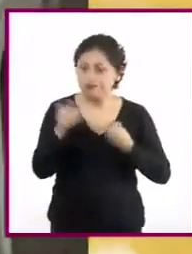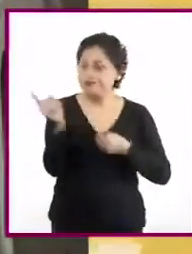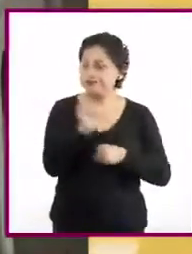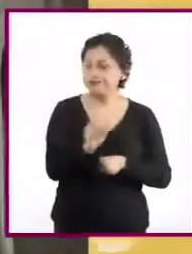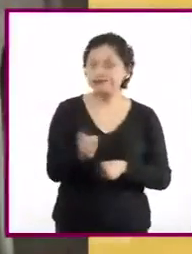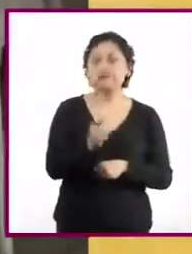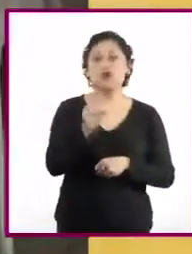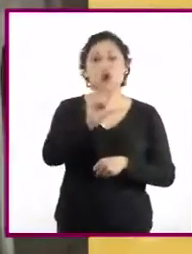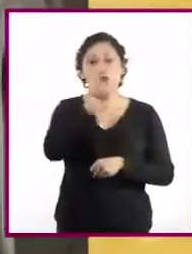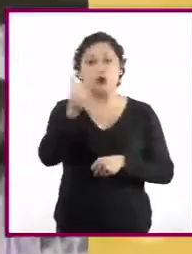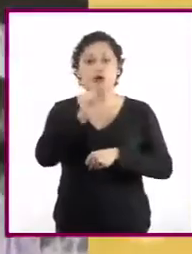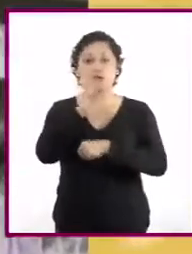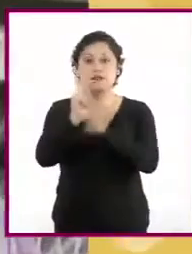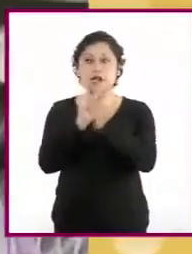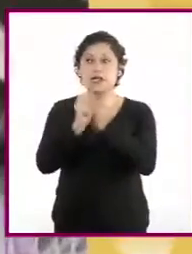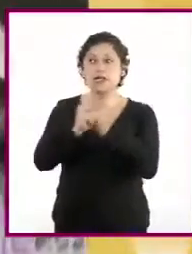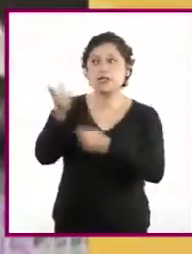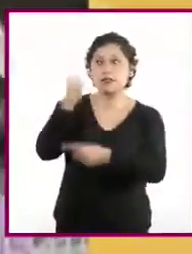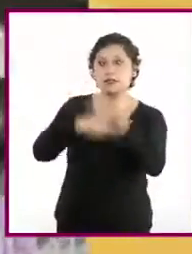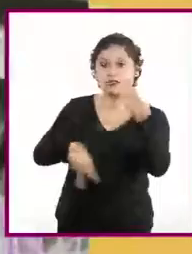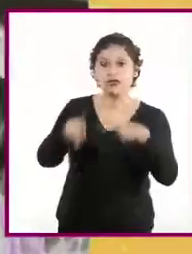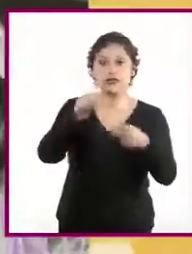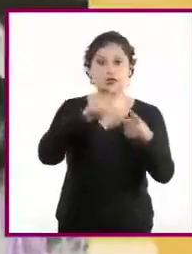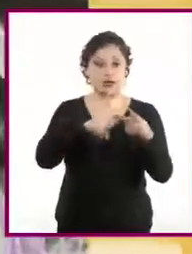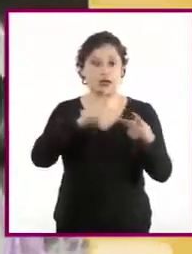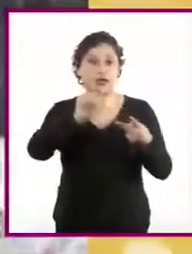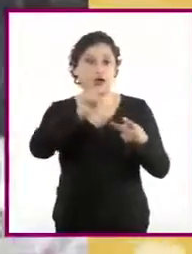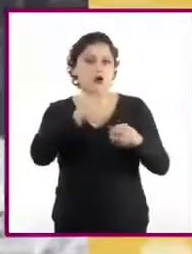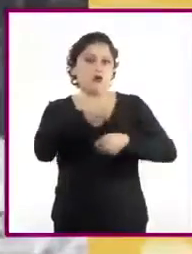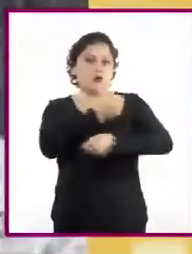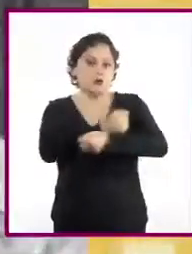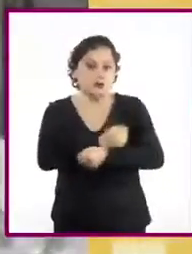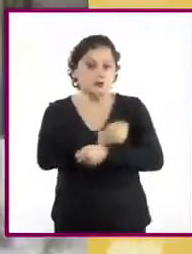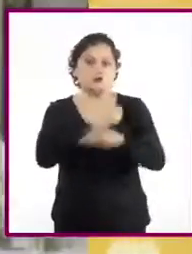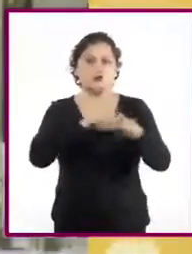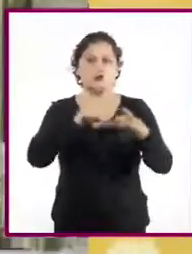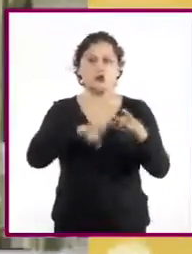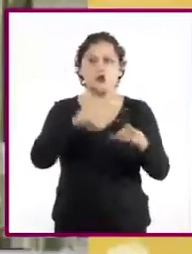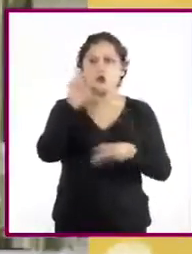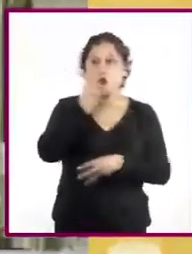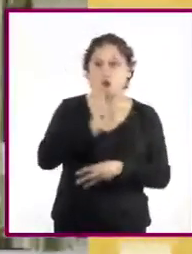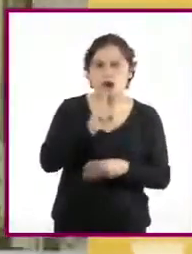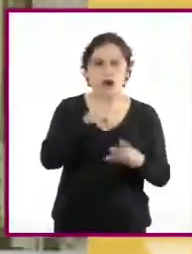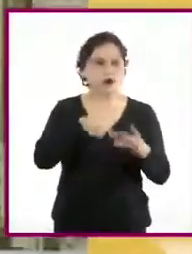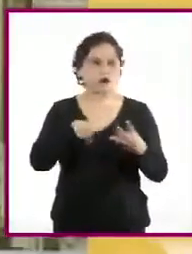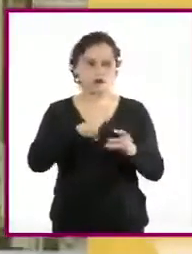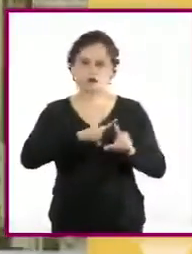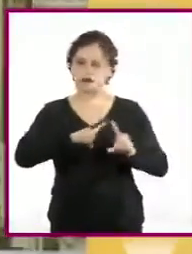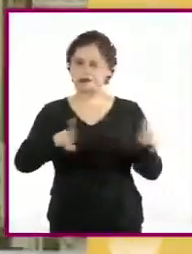los esclavos, porque en esa época había esclavos, no eran ciudadanos.